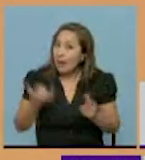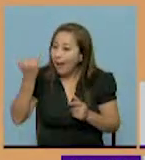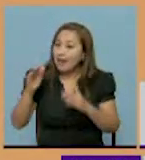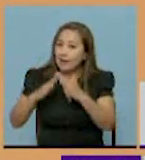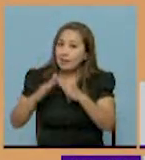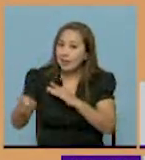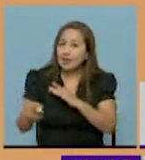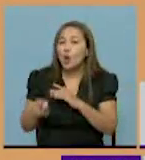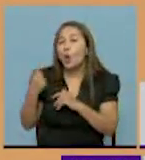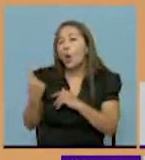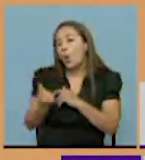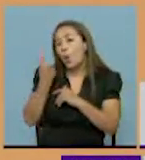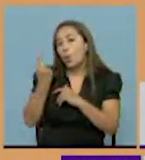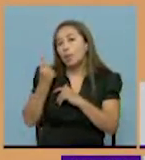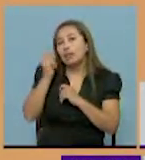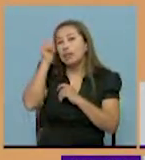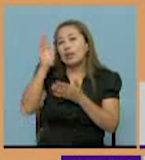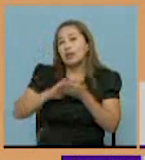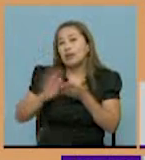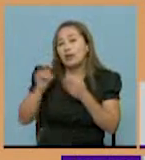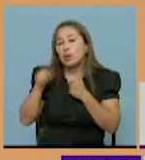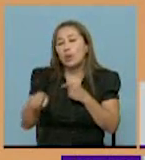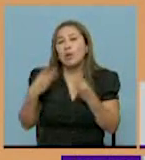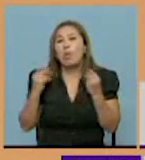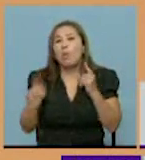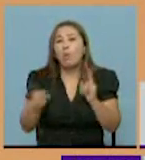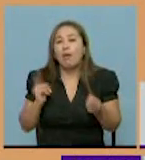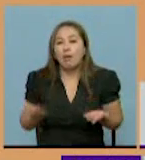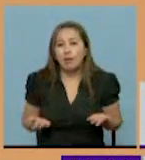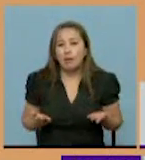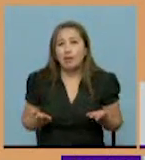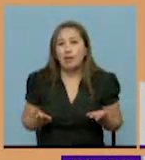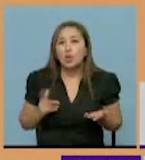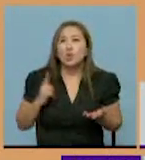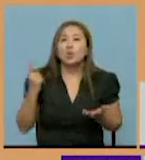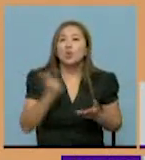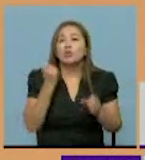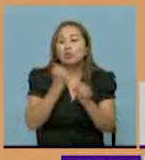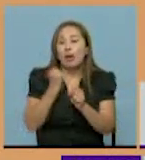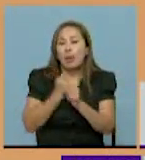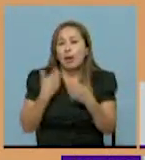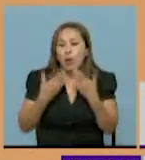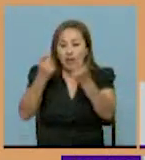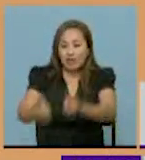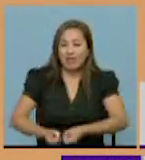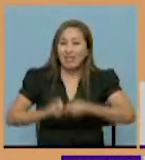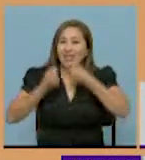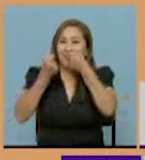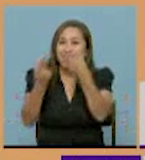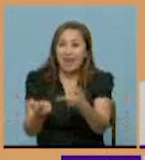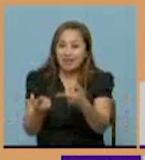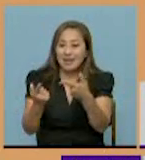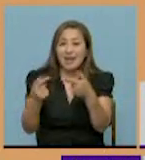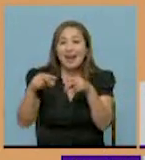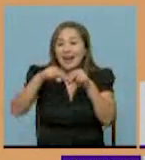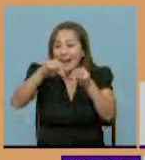sea, una de las iniciativas de esta gestión y nuestro trabajo está orientado a entregar lotes con servicio, por